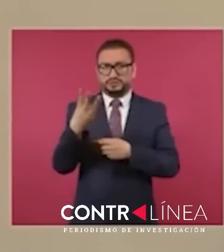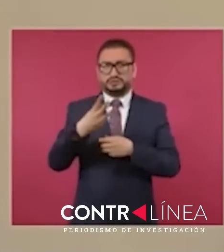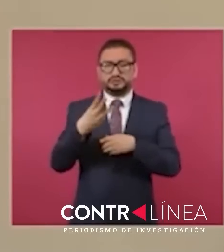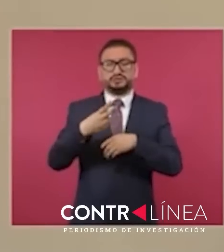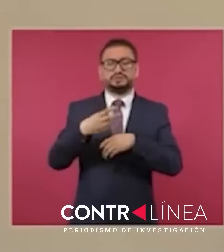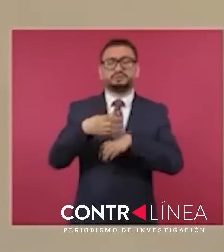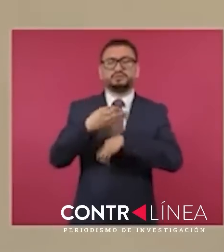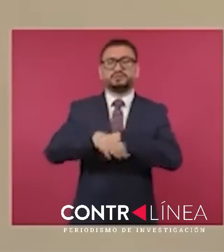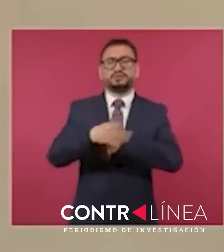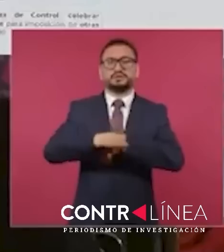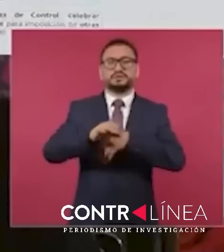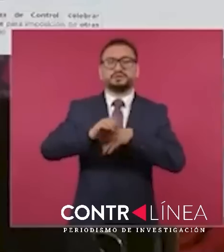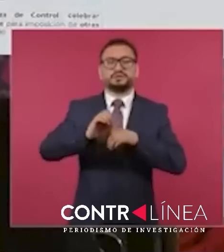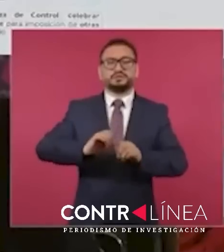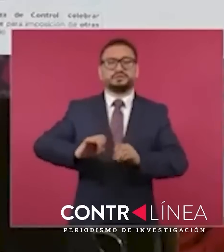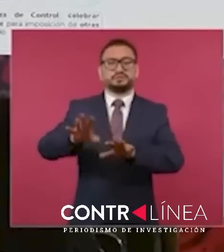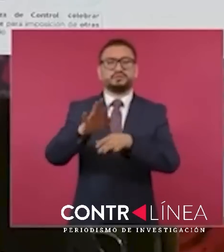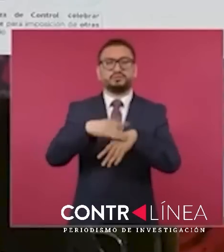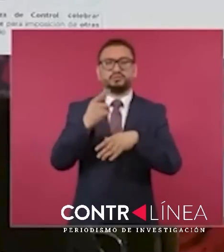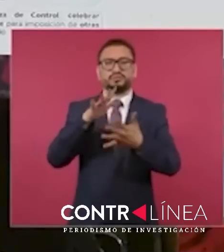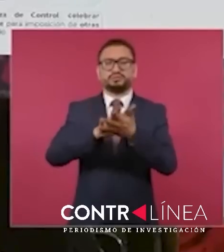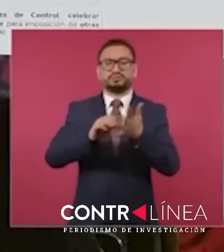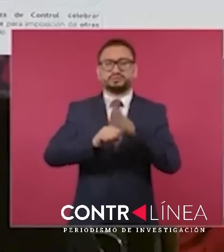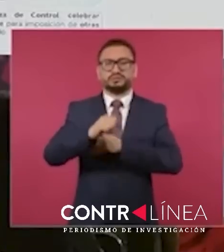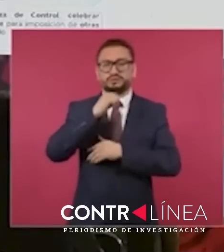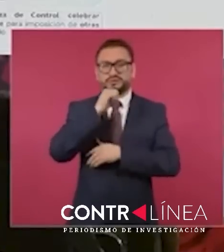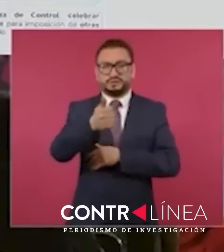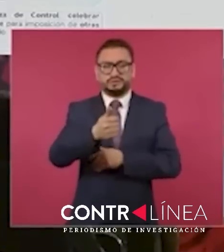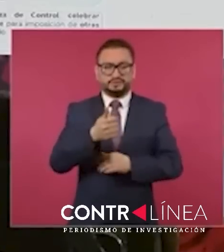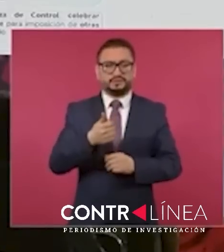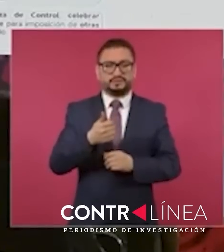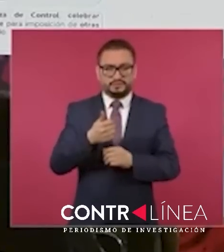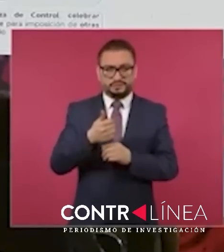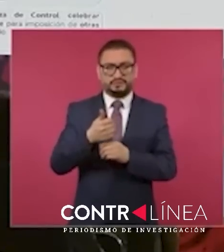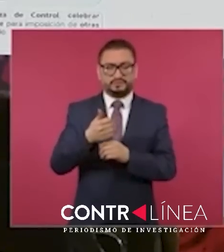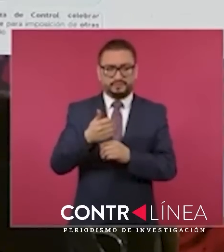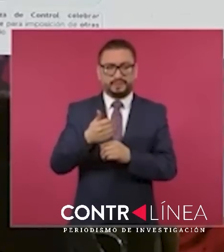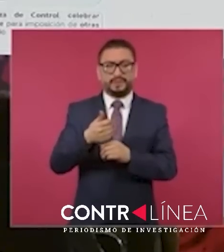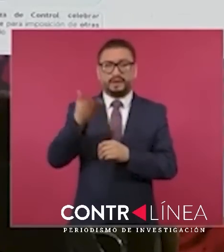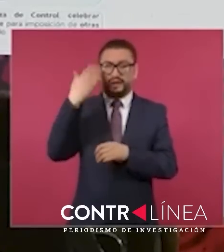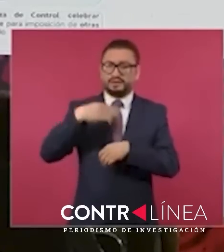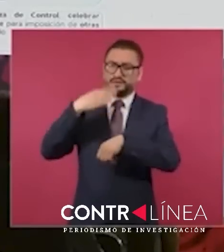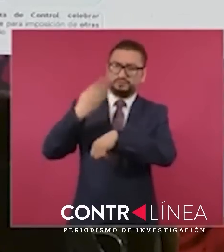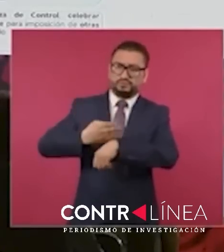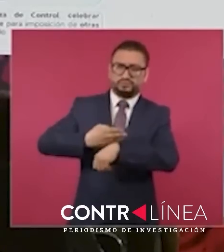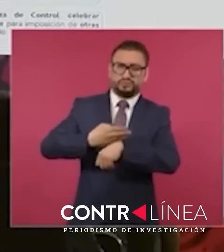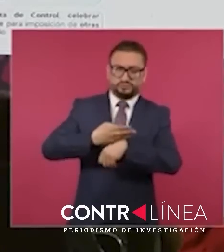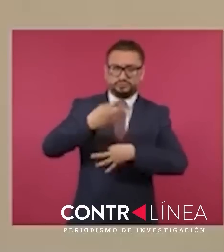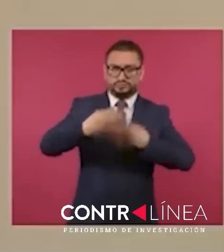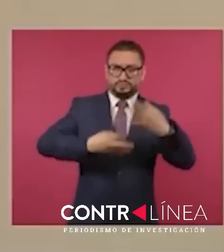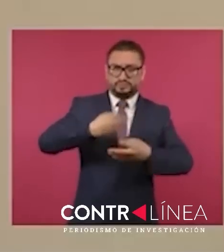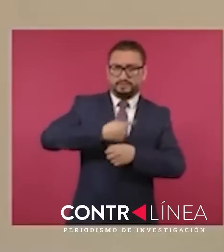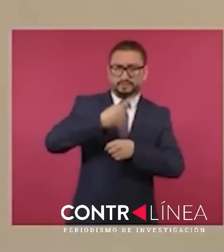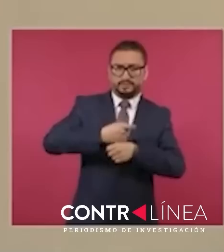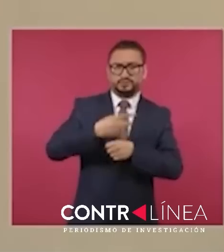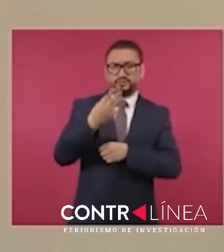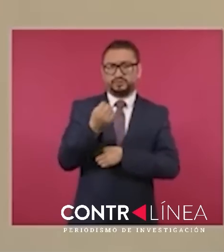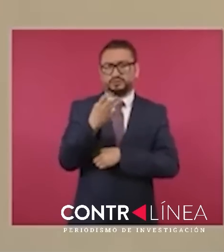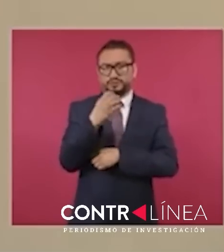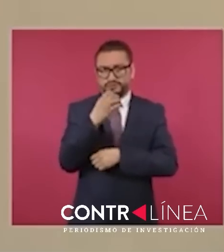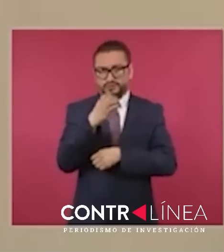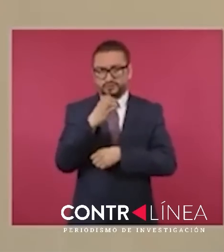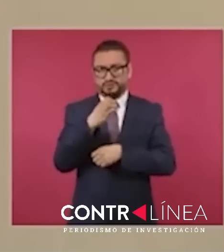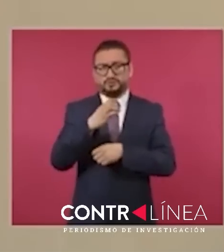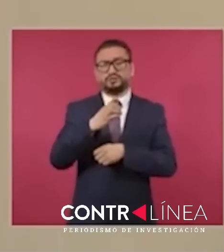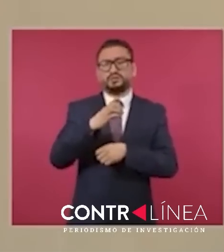suspensión provisional para dejar sin efecto la prisión preventiva oficiosa que les había sido impuesta en la audiencia inicial el 9 de enero